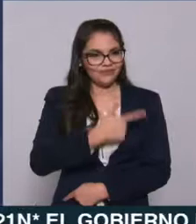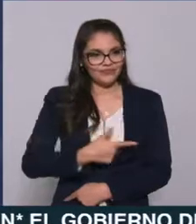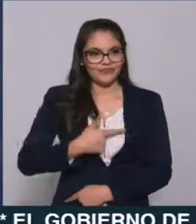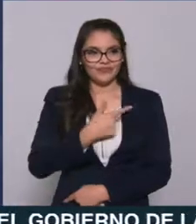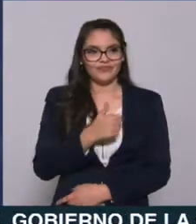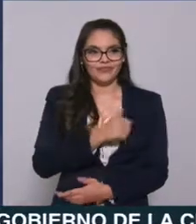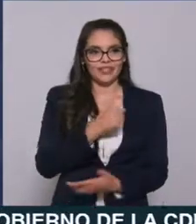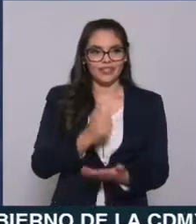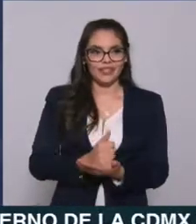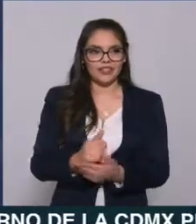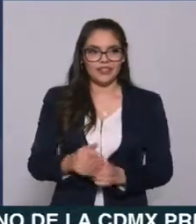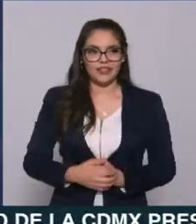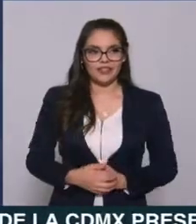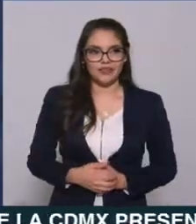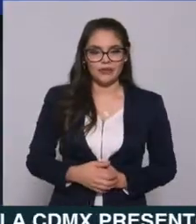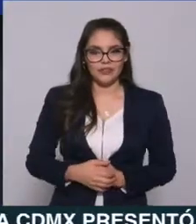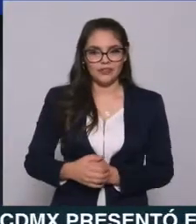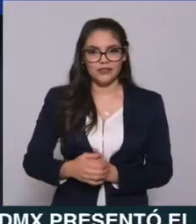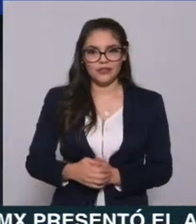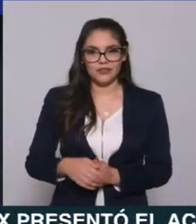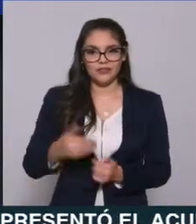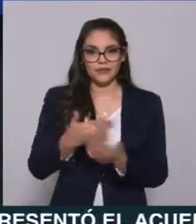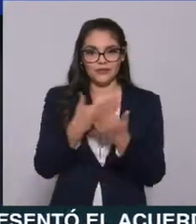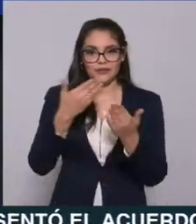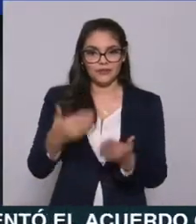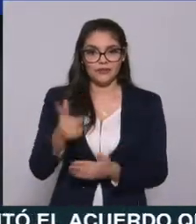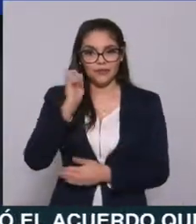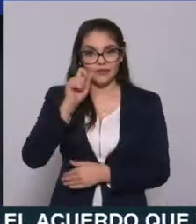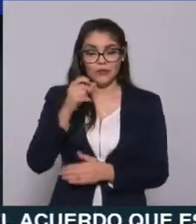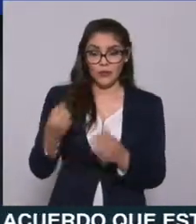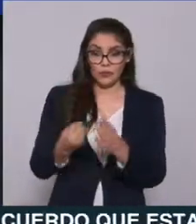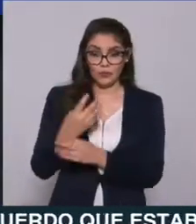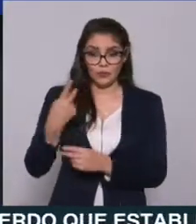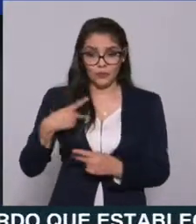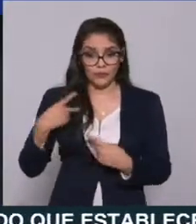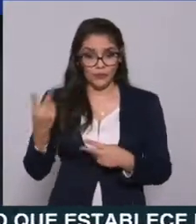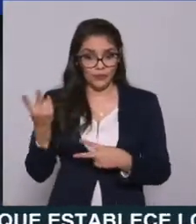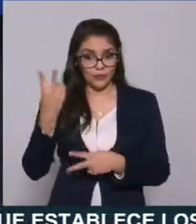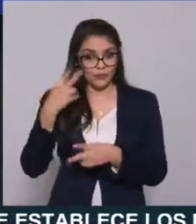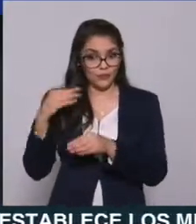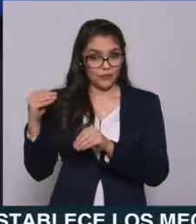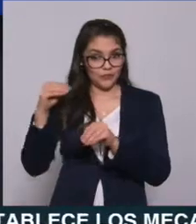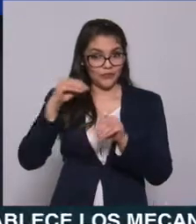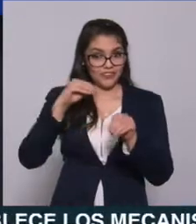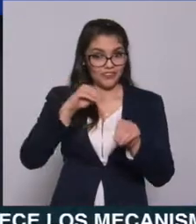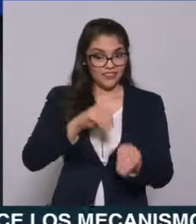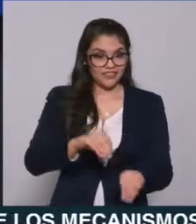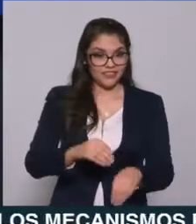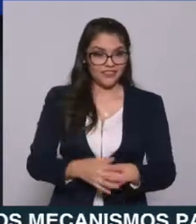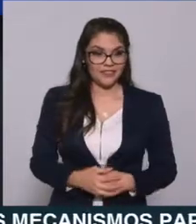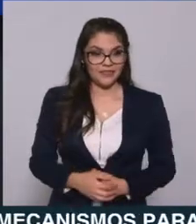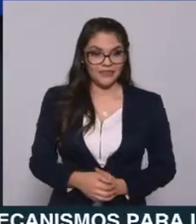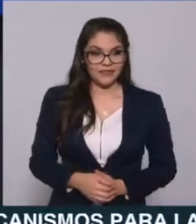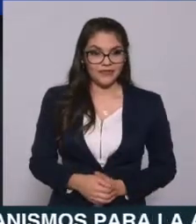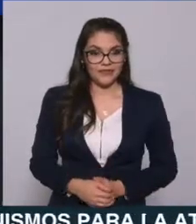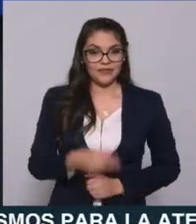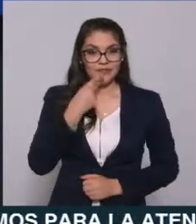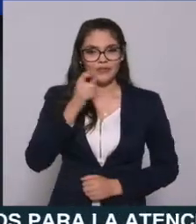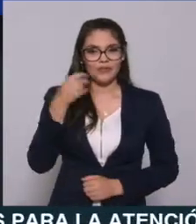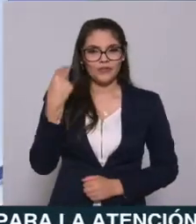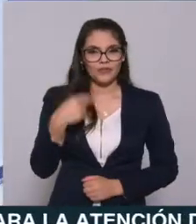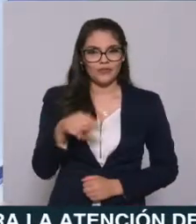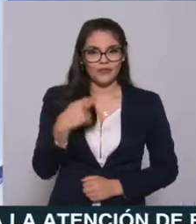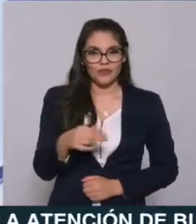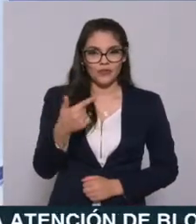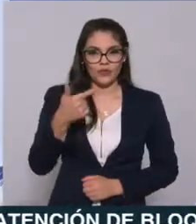ustedes, Feli. Pues estar ahora con un personaje adicional de la campaña de la consulta. Consejero? ¿Quién es? Este chico se llama